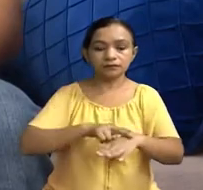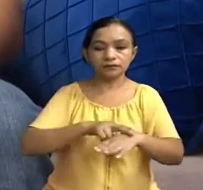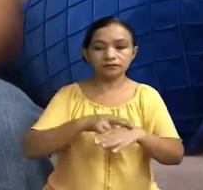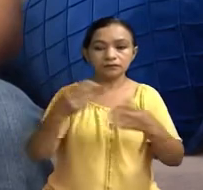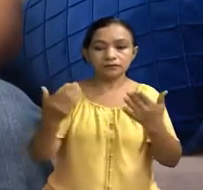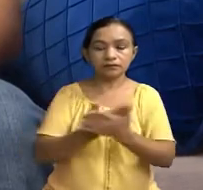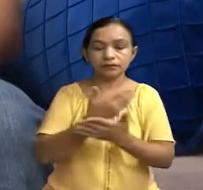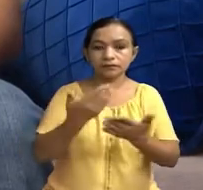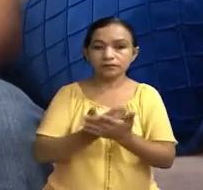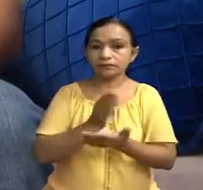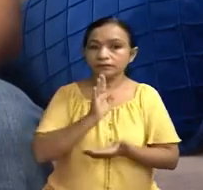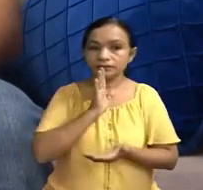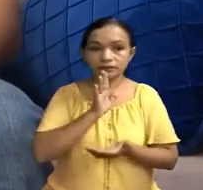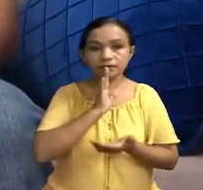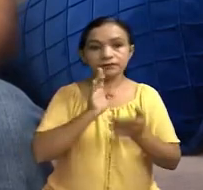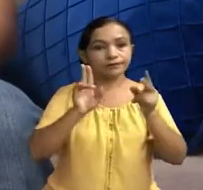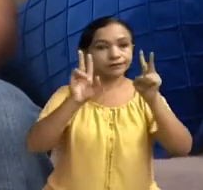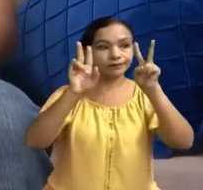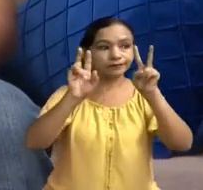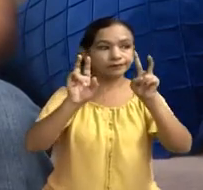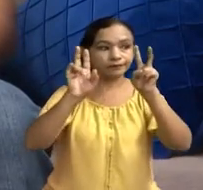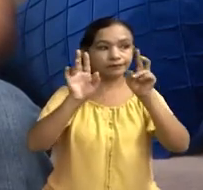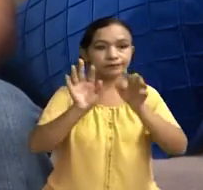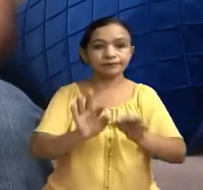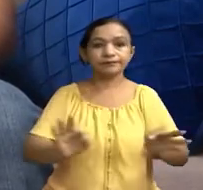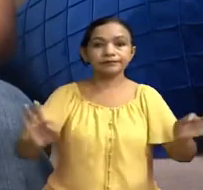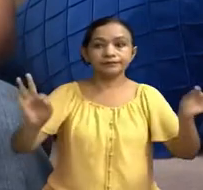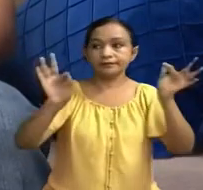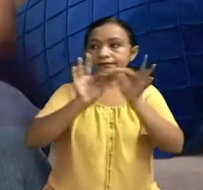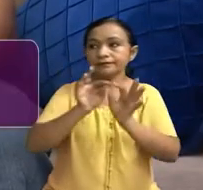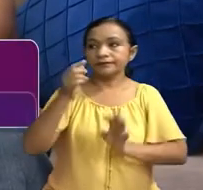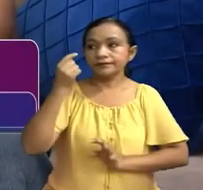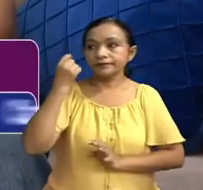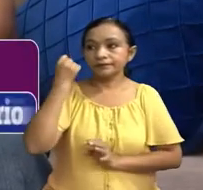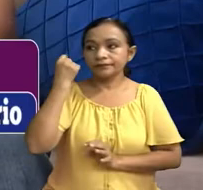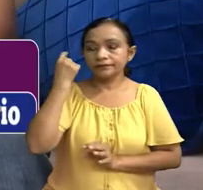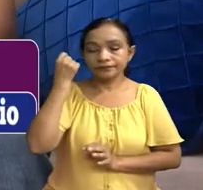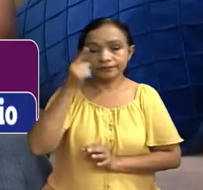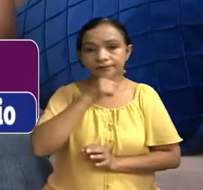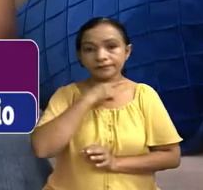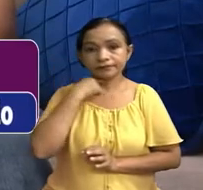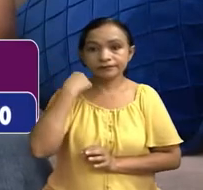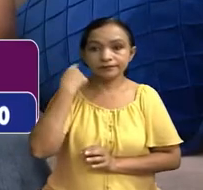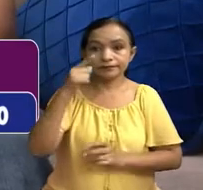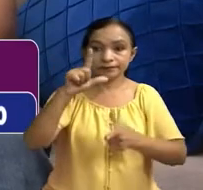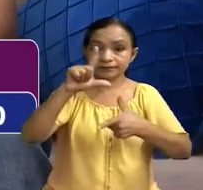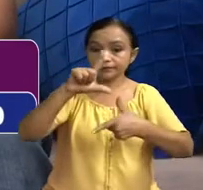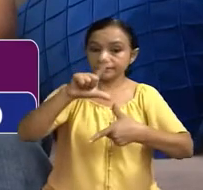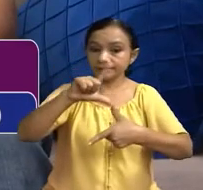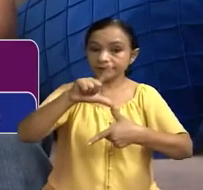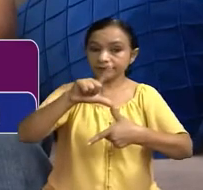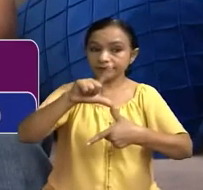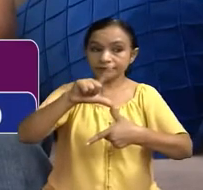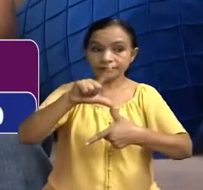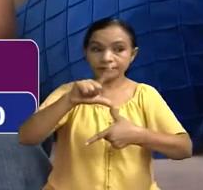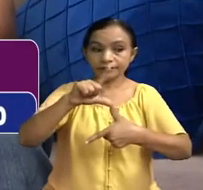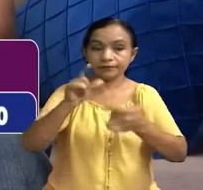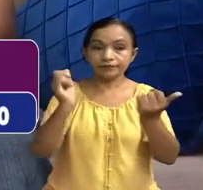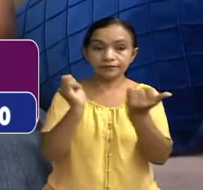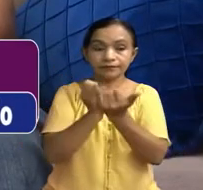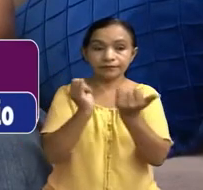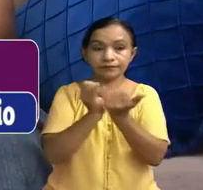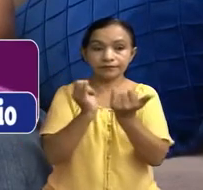para conversar sobre temas muy importantes para entendernos dentro de la realidad de las dinámicas latinoamericanas y también dentro de